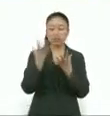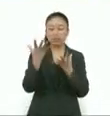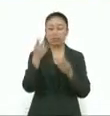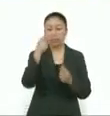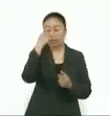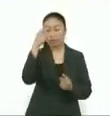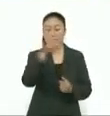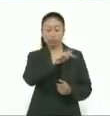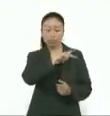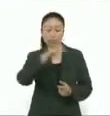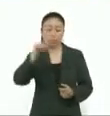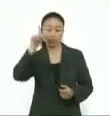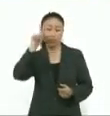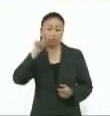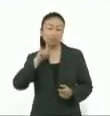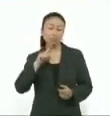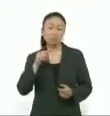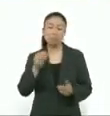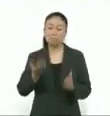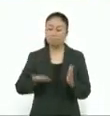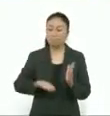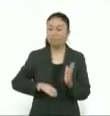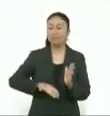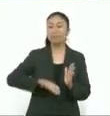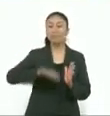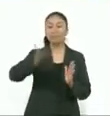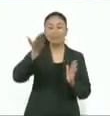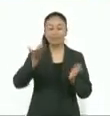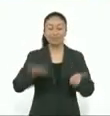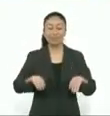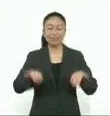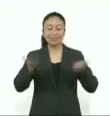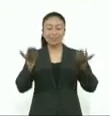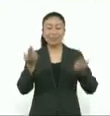sigan creciendo y para que nuestra patria florezca.